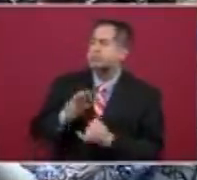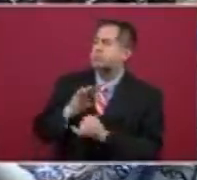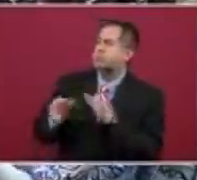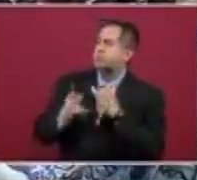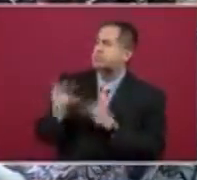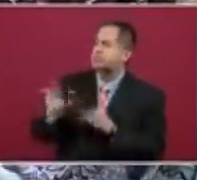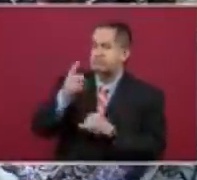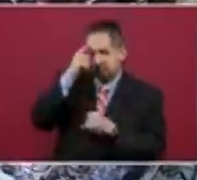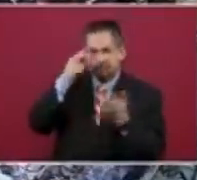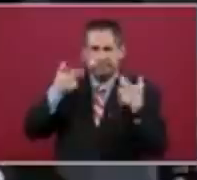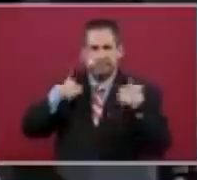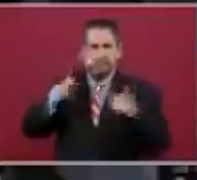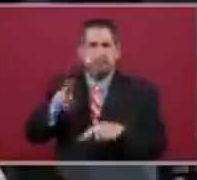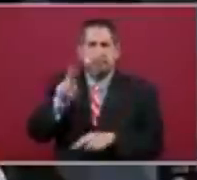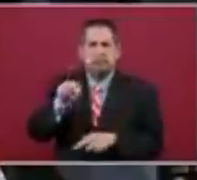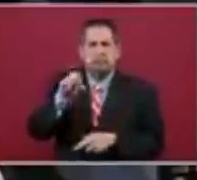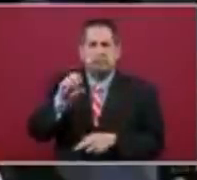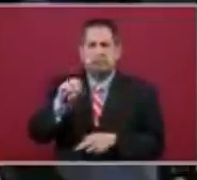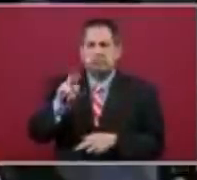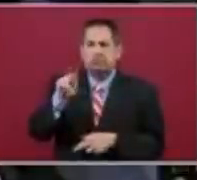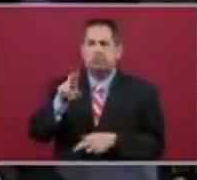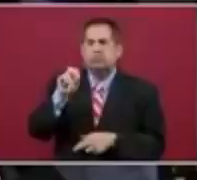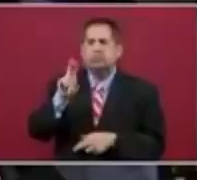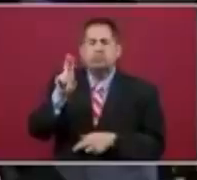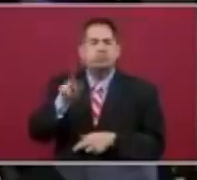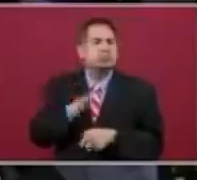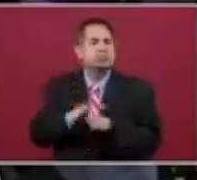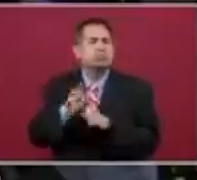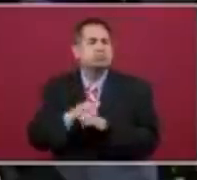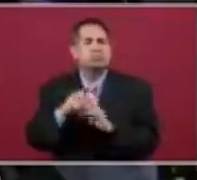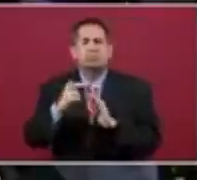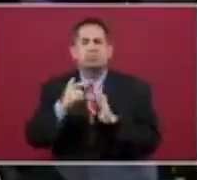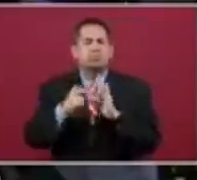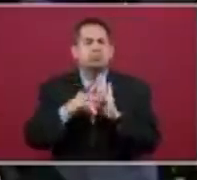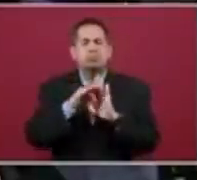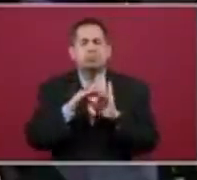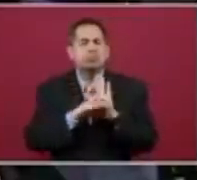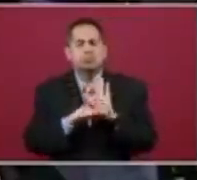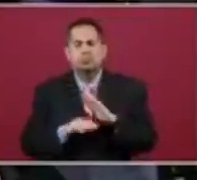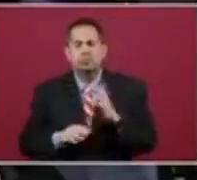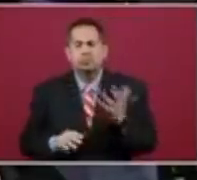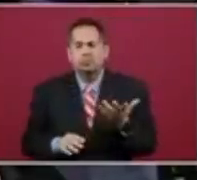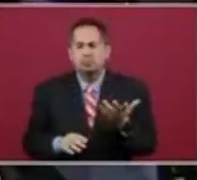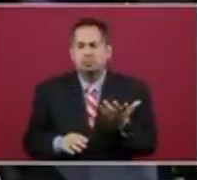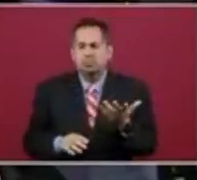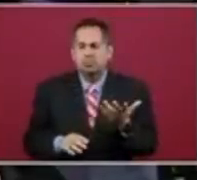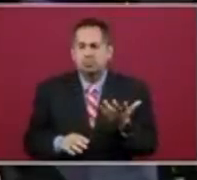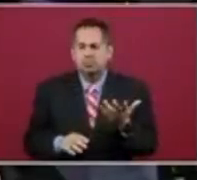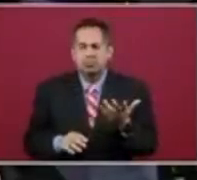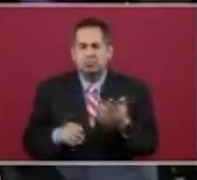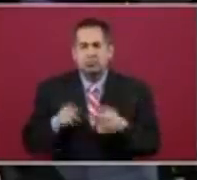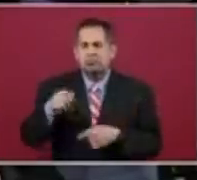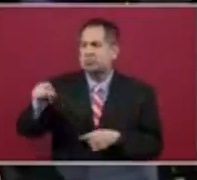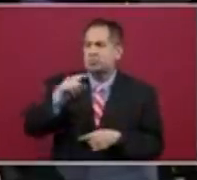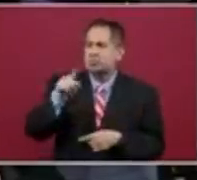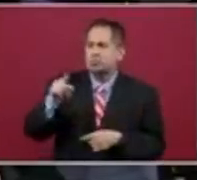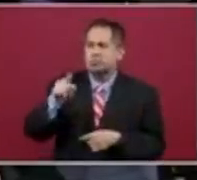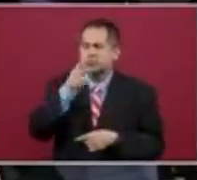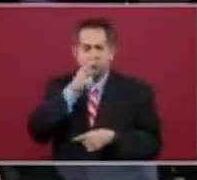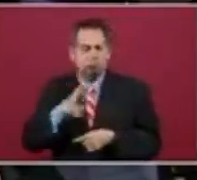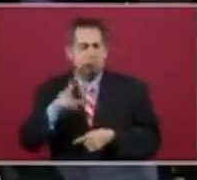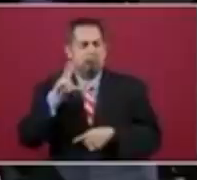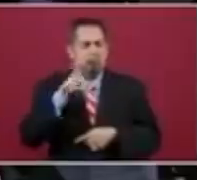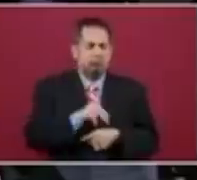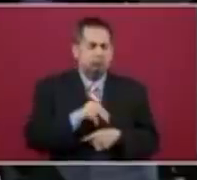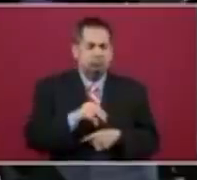Representantes de la UNESCO y la ONU, ¿cuáles son los lineamientos que no permitirían, en caso de que así